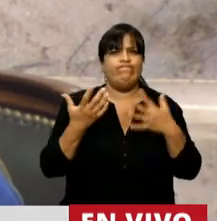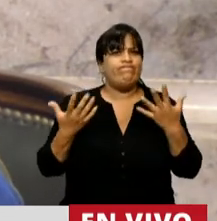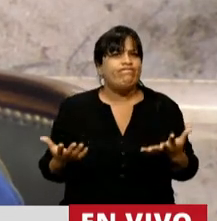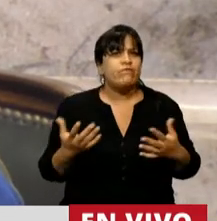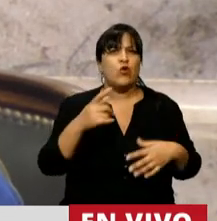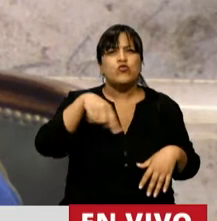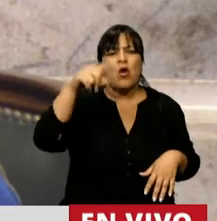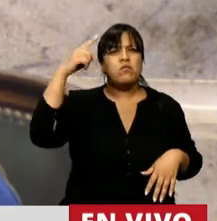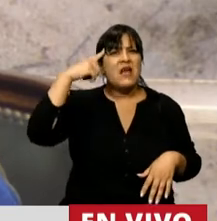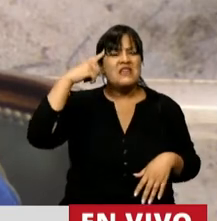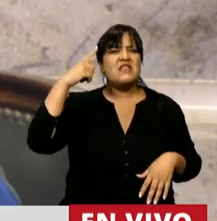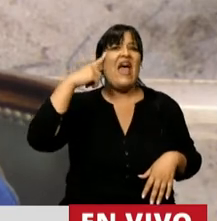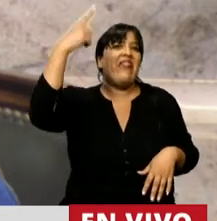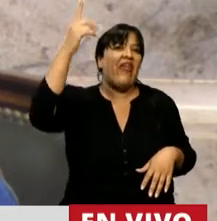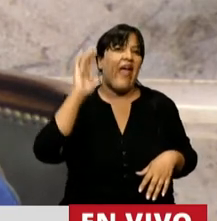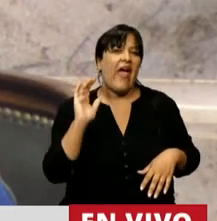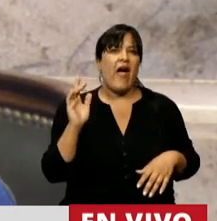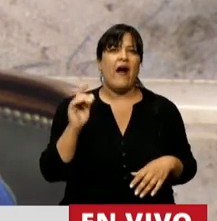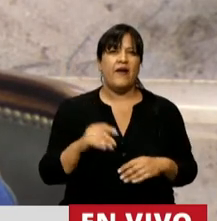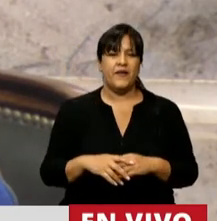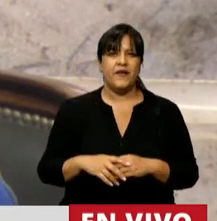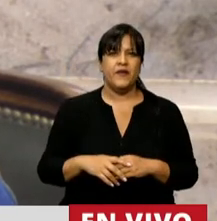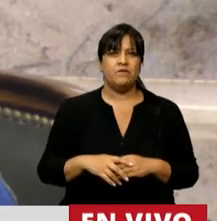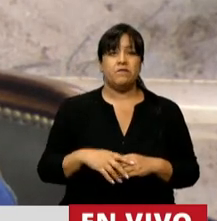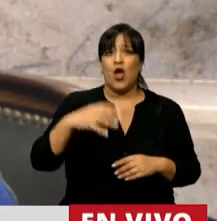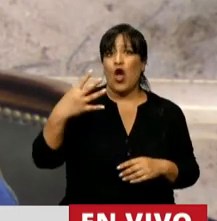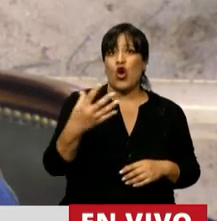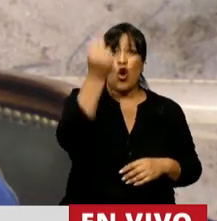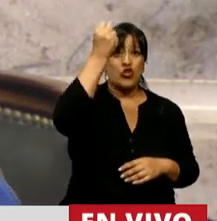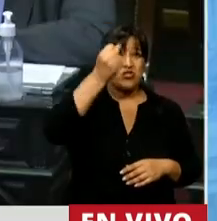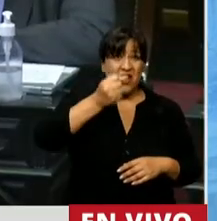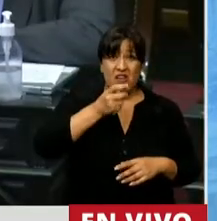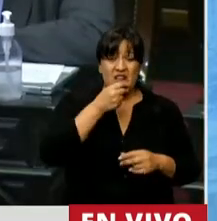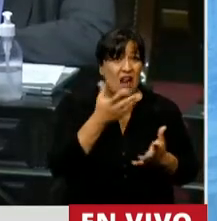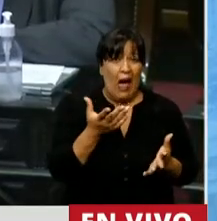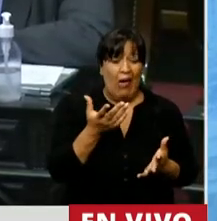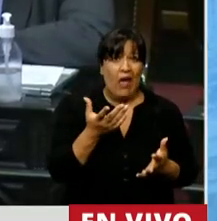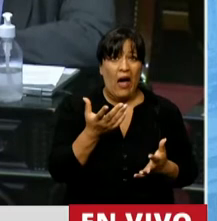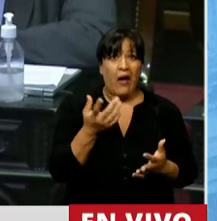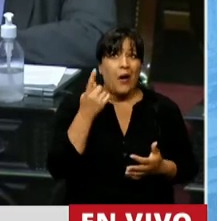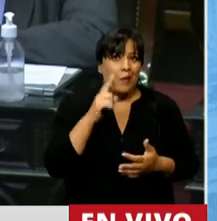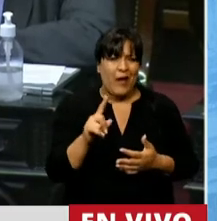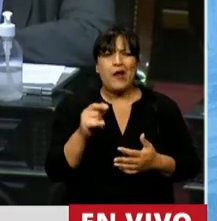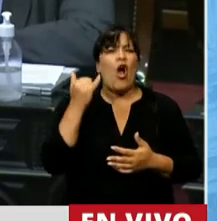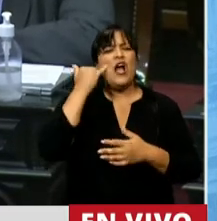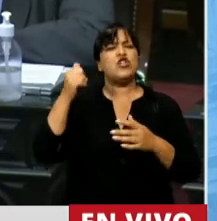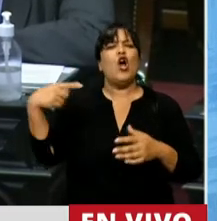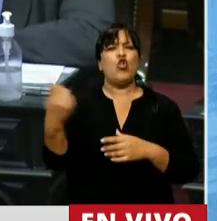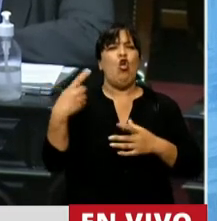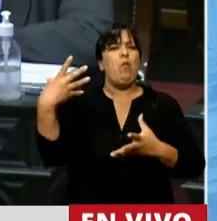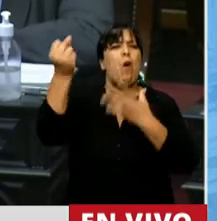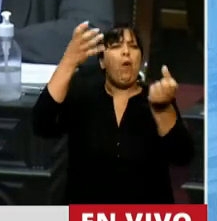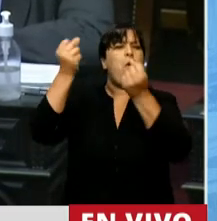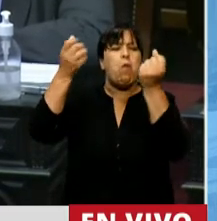esta idea de que el arte de no conseguir nada concreto, pero hacer de cuenta que ya lo logramos todo.